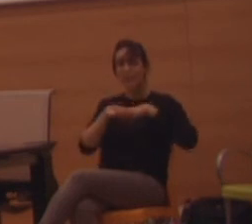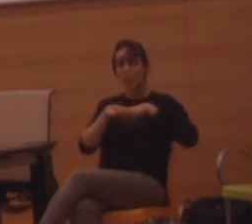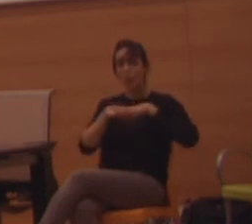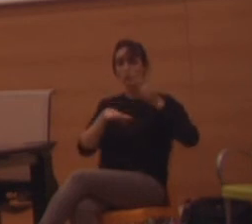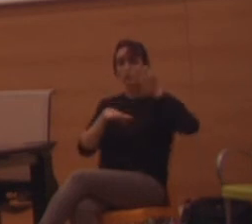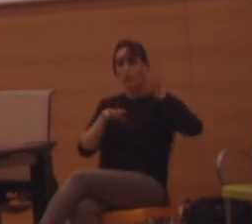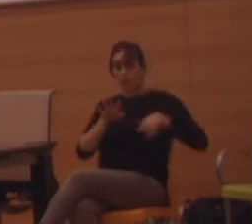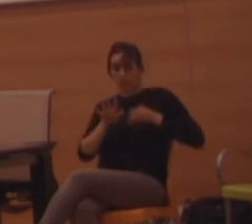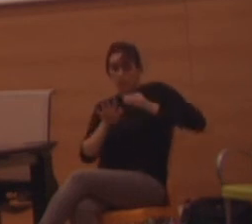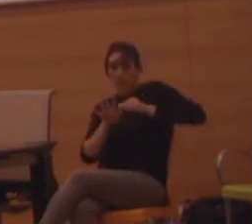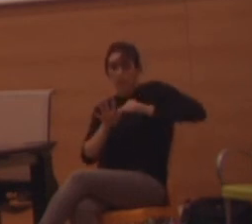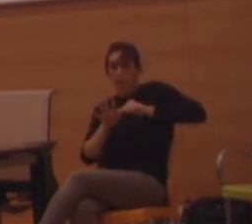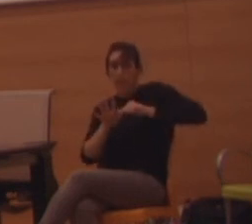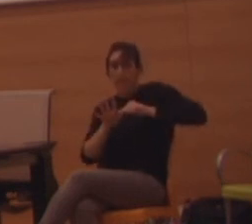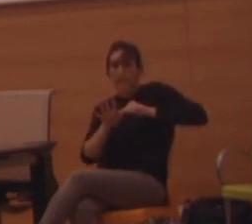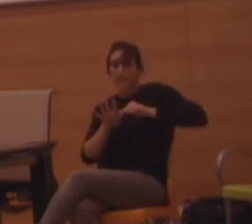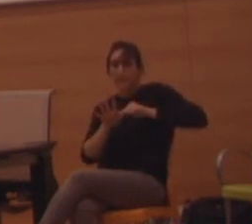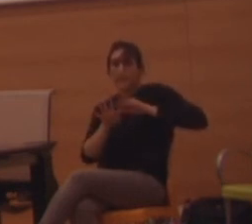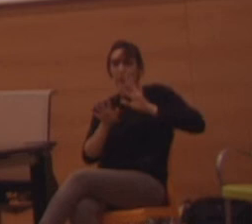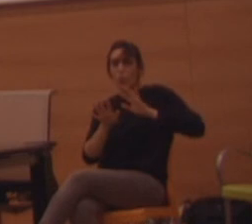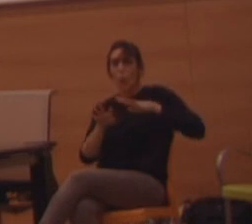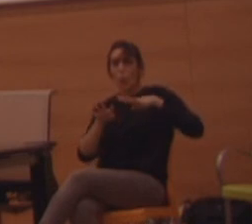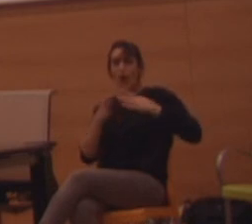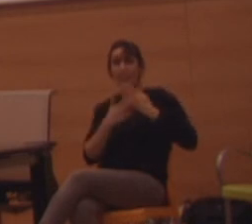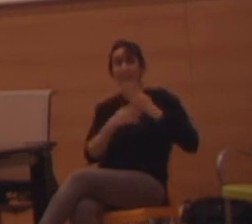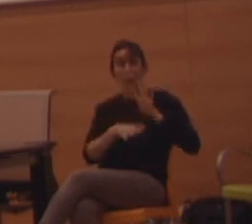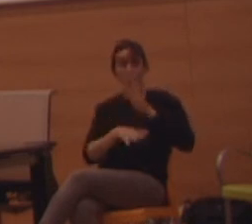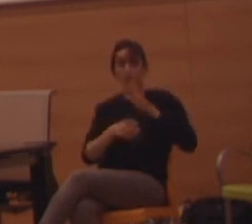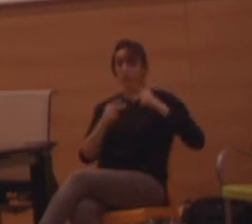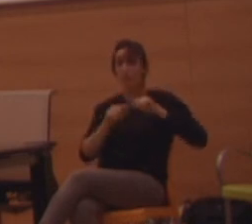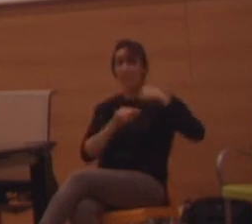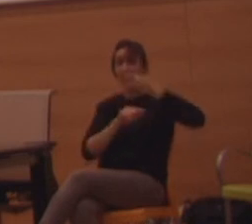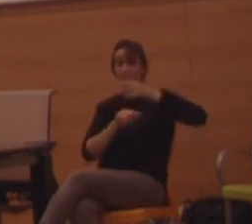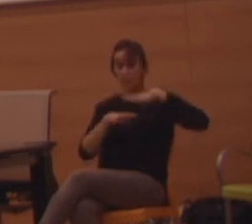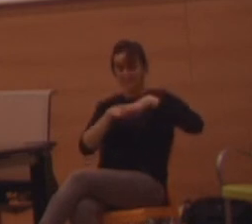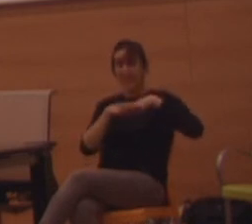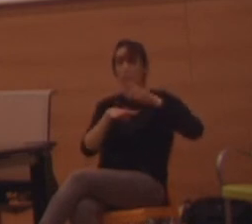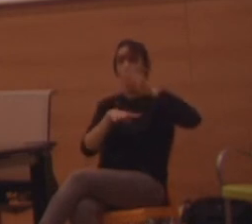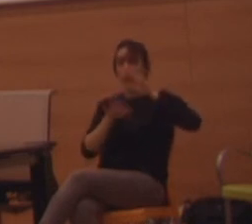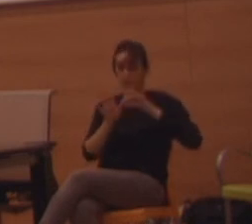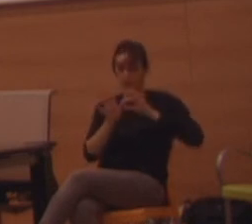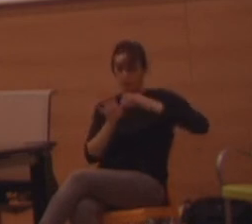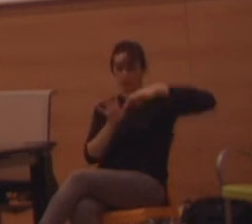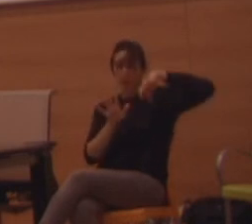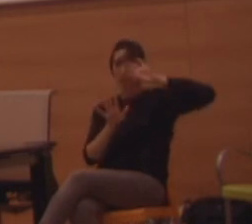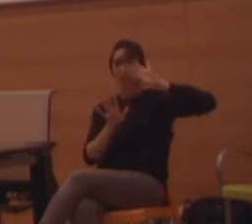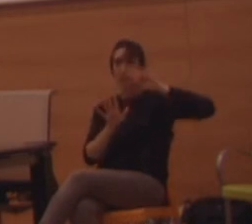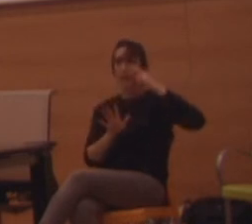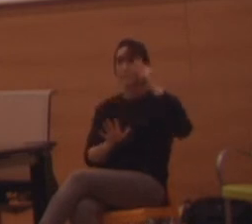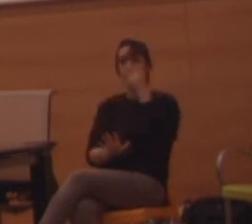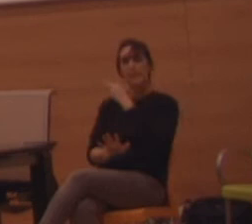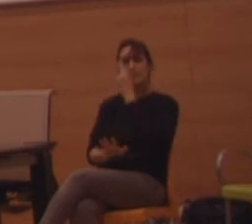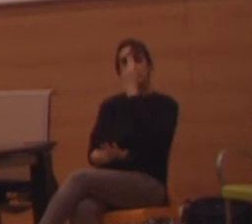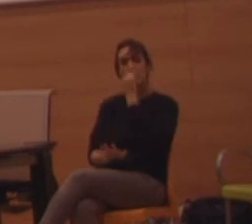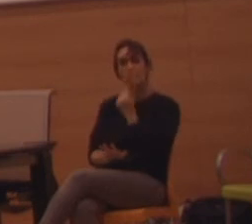días se le levantó el injerto y veis el pie cómo está prácticamente